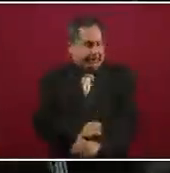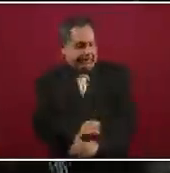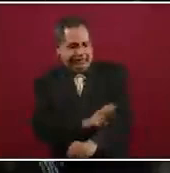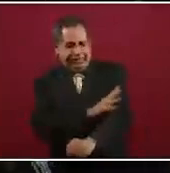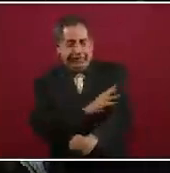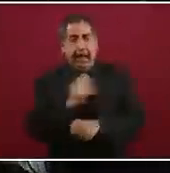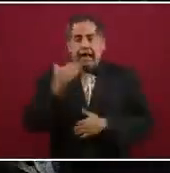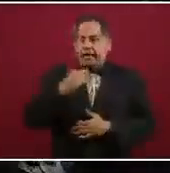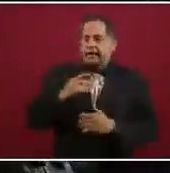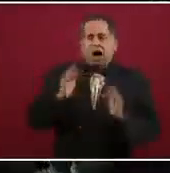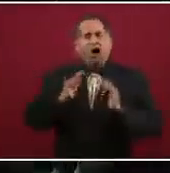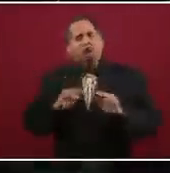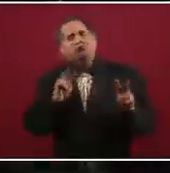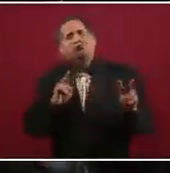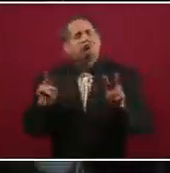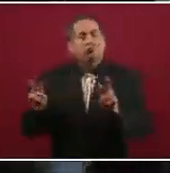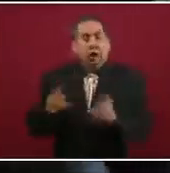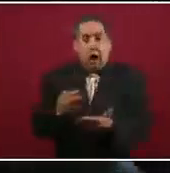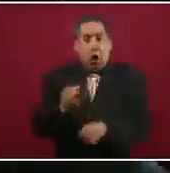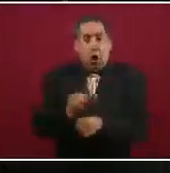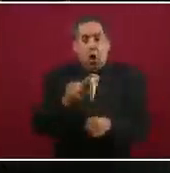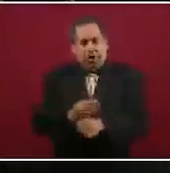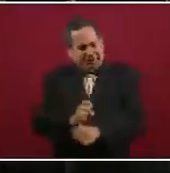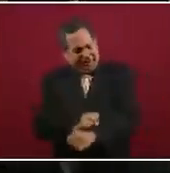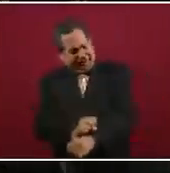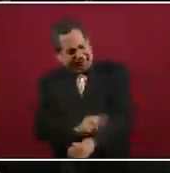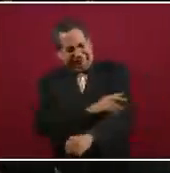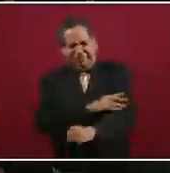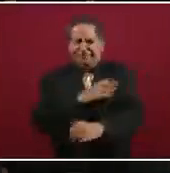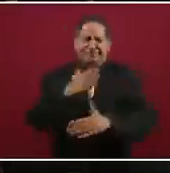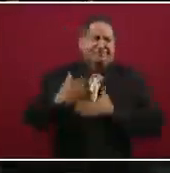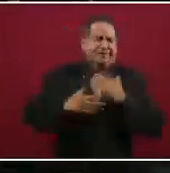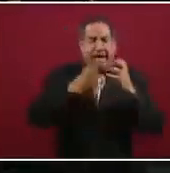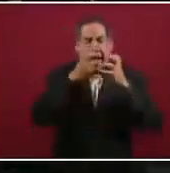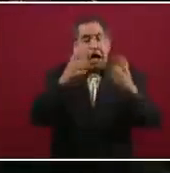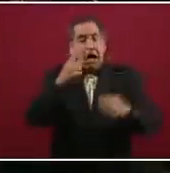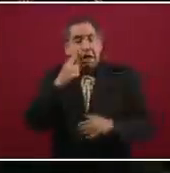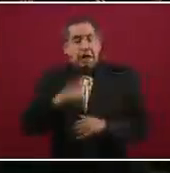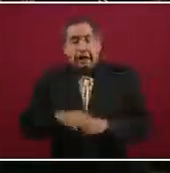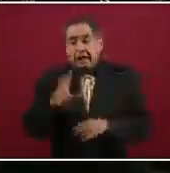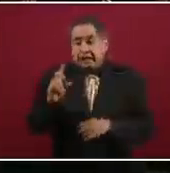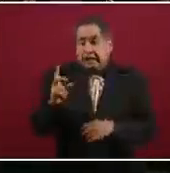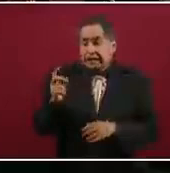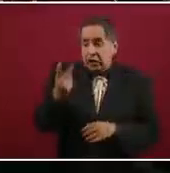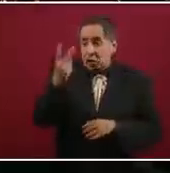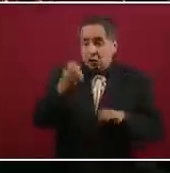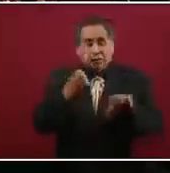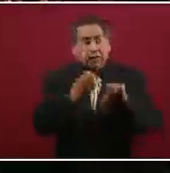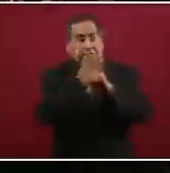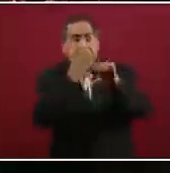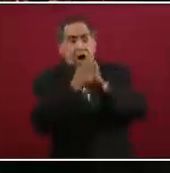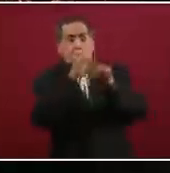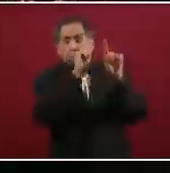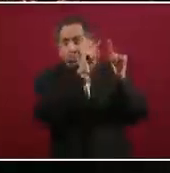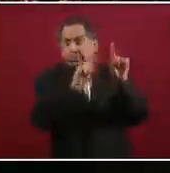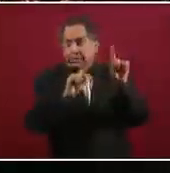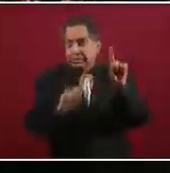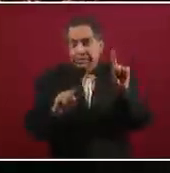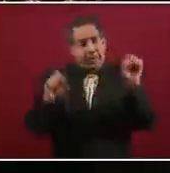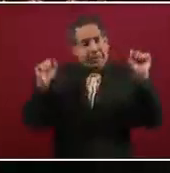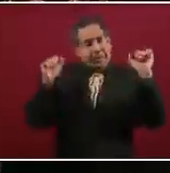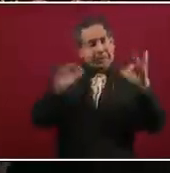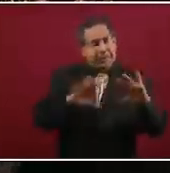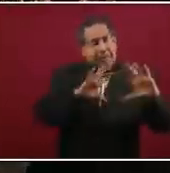muy quieto, estaba viendo todo el programa, un programa muy extenso, 32 estados representados, toda la República, y